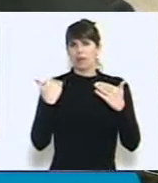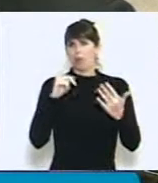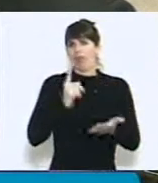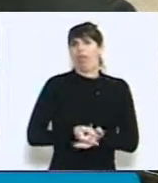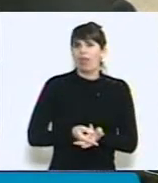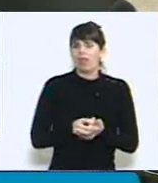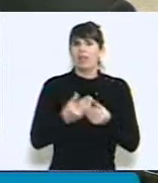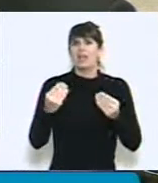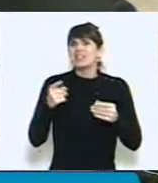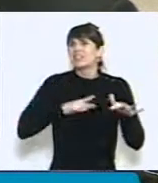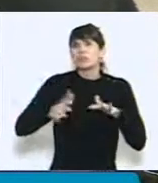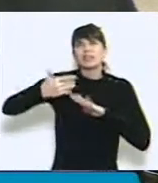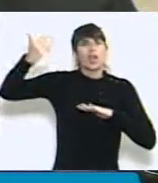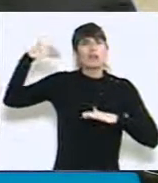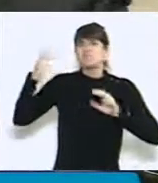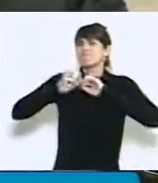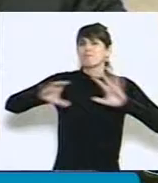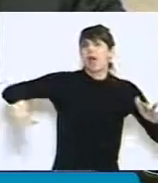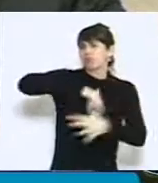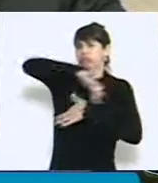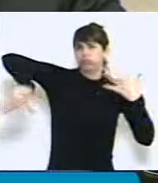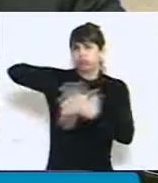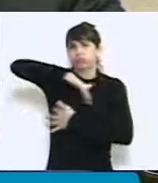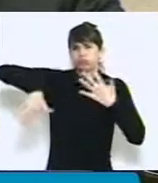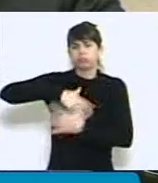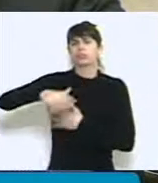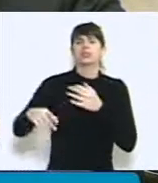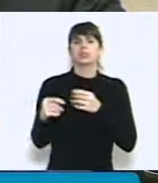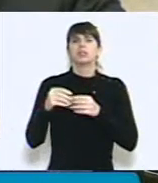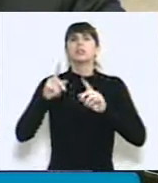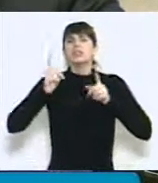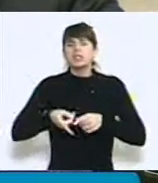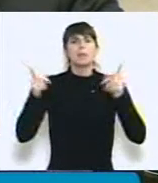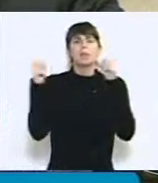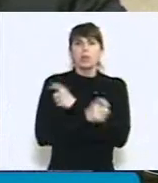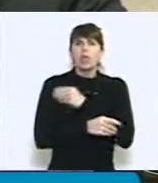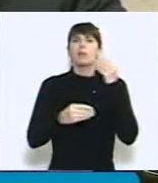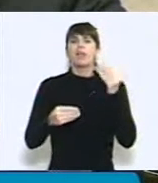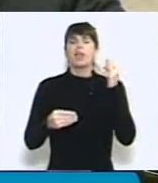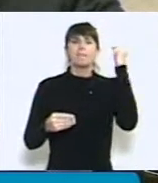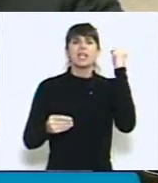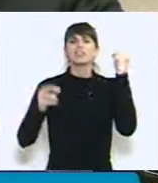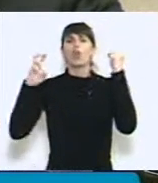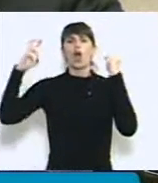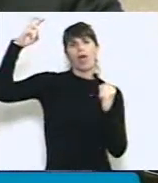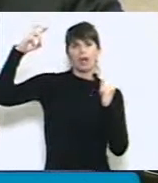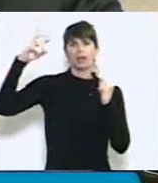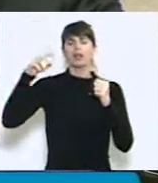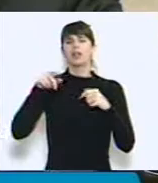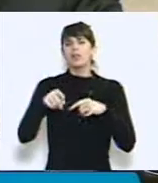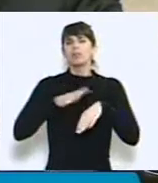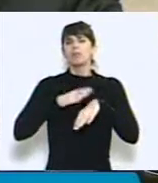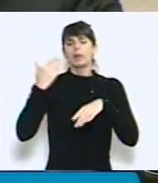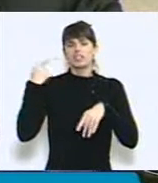grave descomposición social, aún antes de la debacle de la convertibilidad y la caída en picada de la actividad económica y las